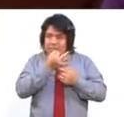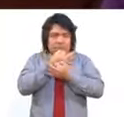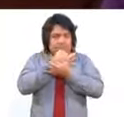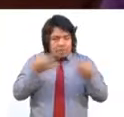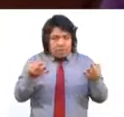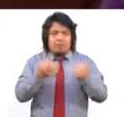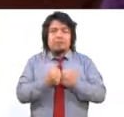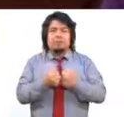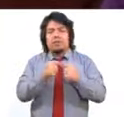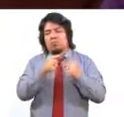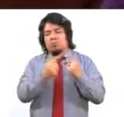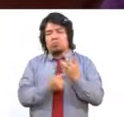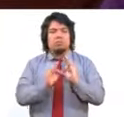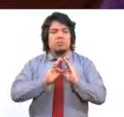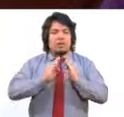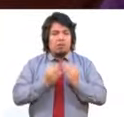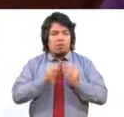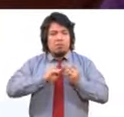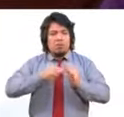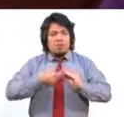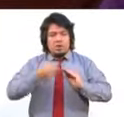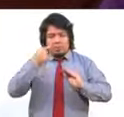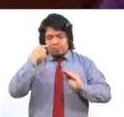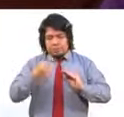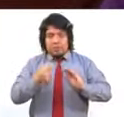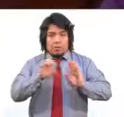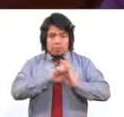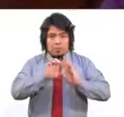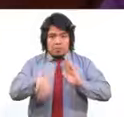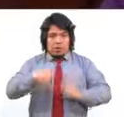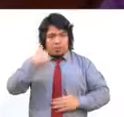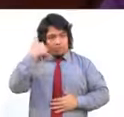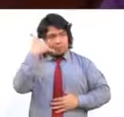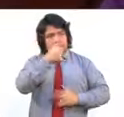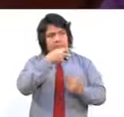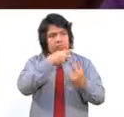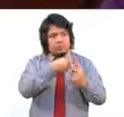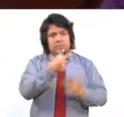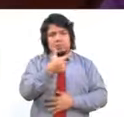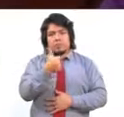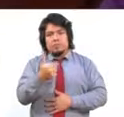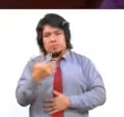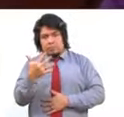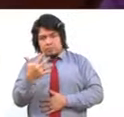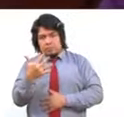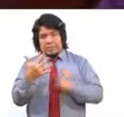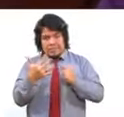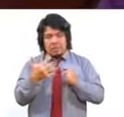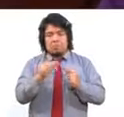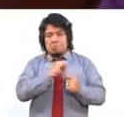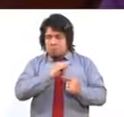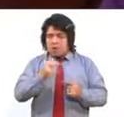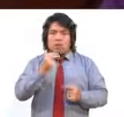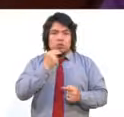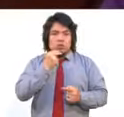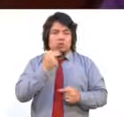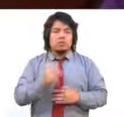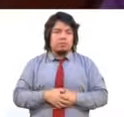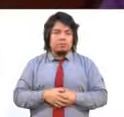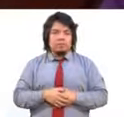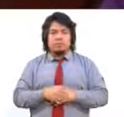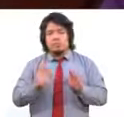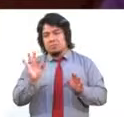muchos mecanismos en la Ciudad de México. La línea asterisco 765 es uno de ellos. Si no es